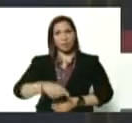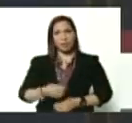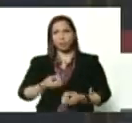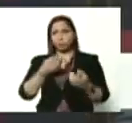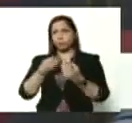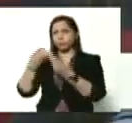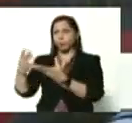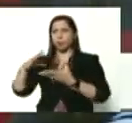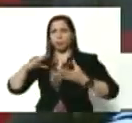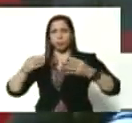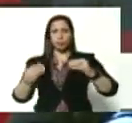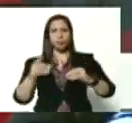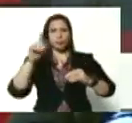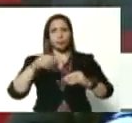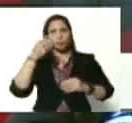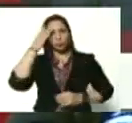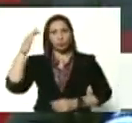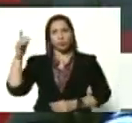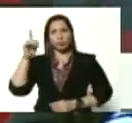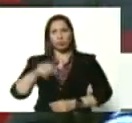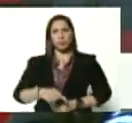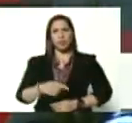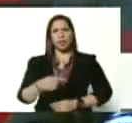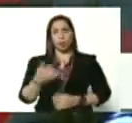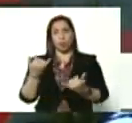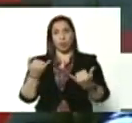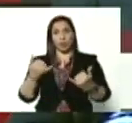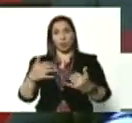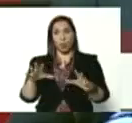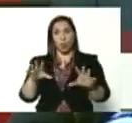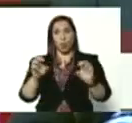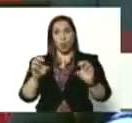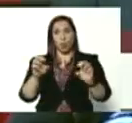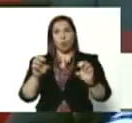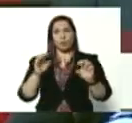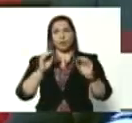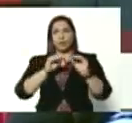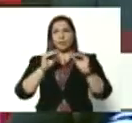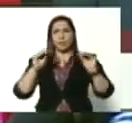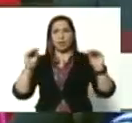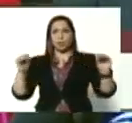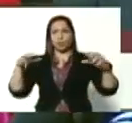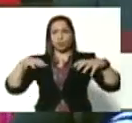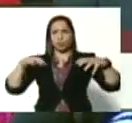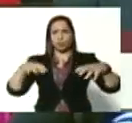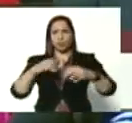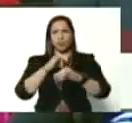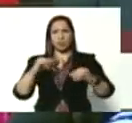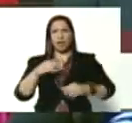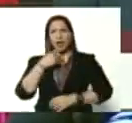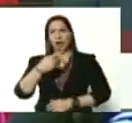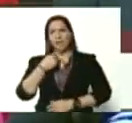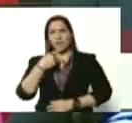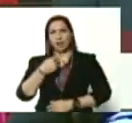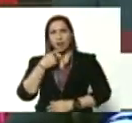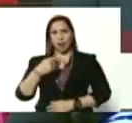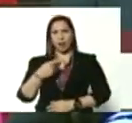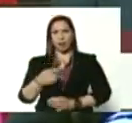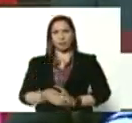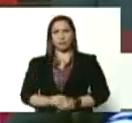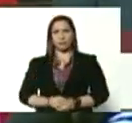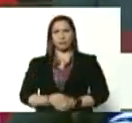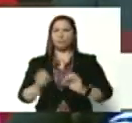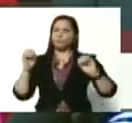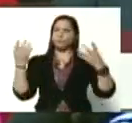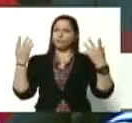traduce sus sueños y ruegan a julia en plena sequía llamando la lluvia cuya les habla en geometría cósmica en sus